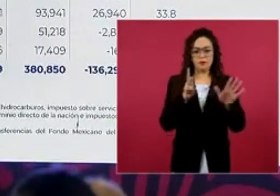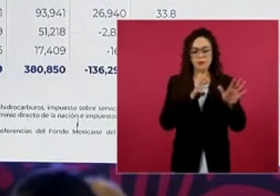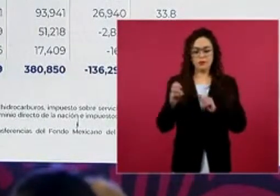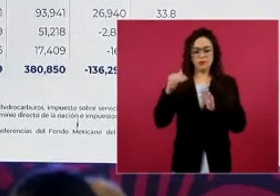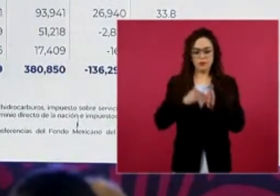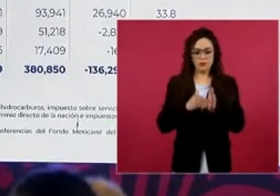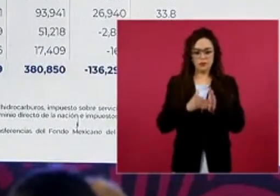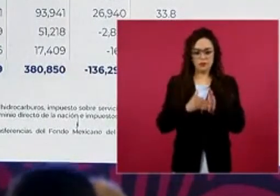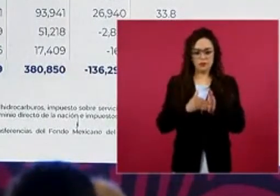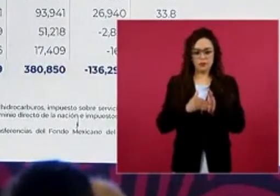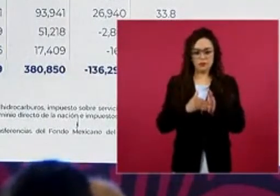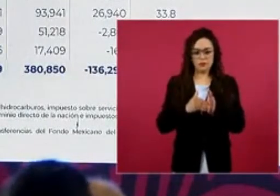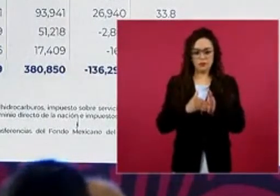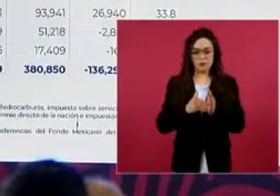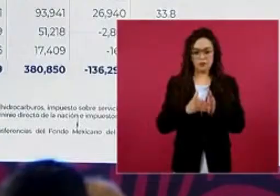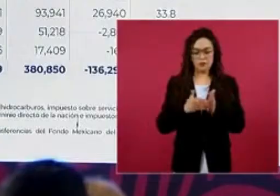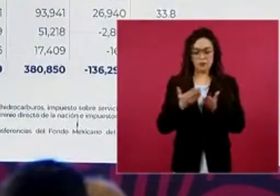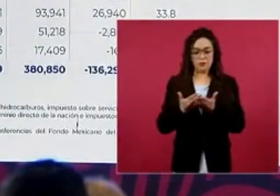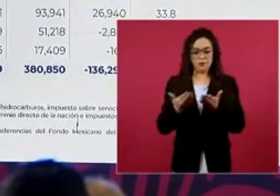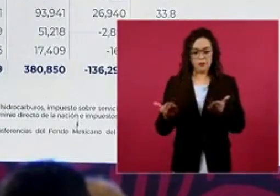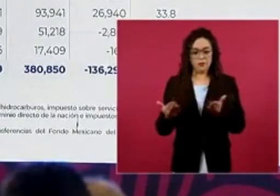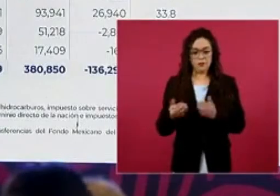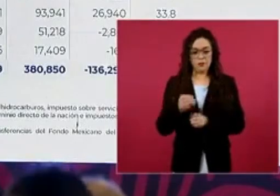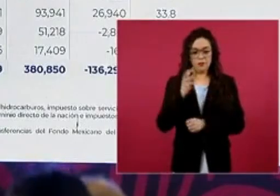y ahora